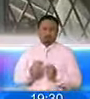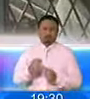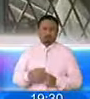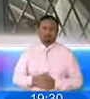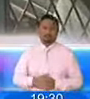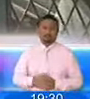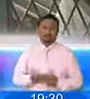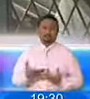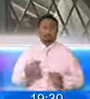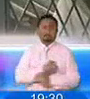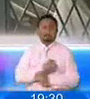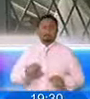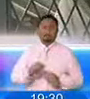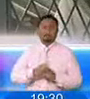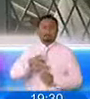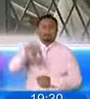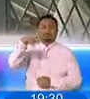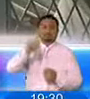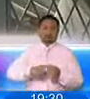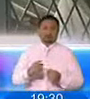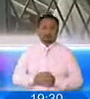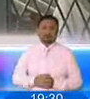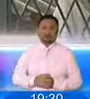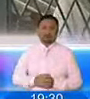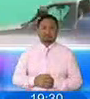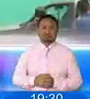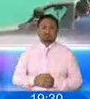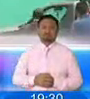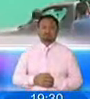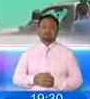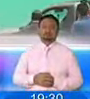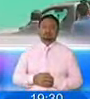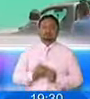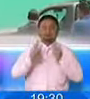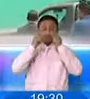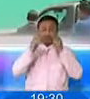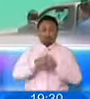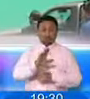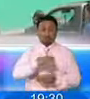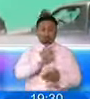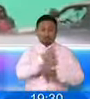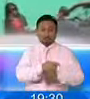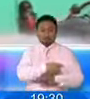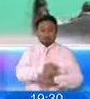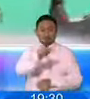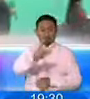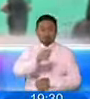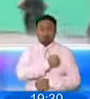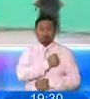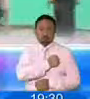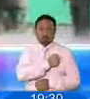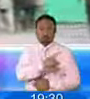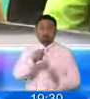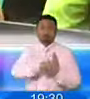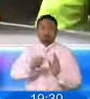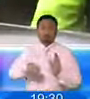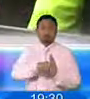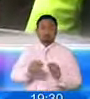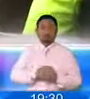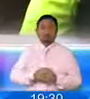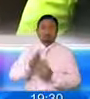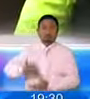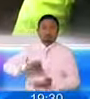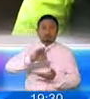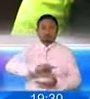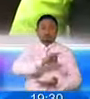ocurrida en este lugar, ubicado en el norte de la capital. A la diligencia ordenada por Fiscalía, acudieron los dueños del inmueble, sus abogados,